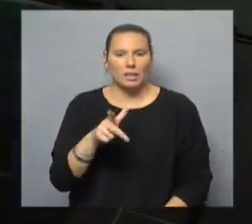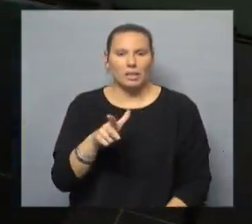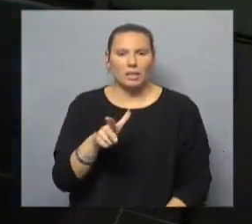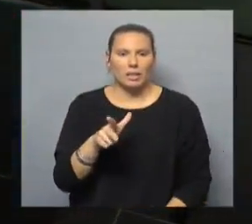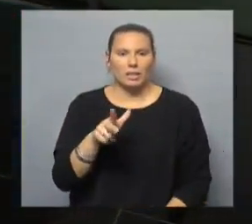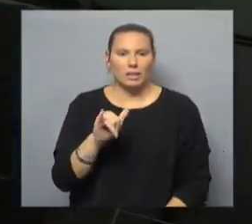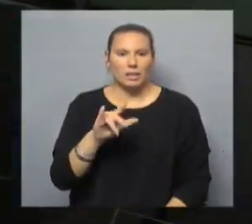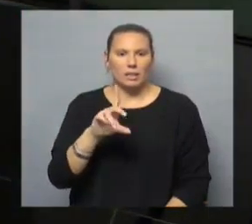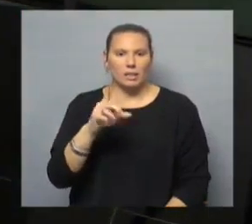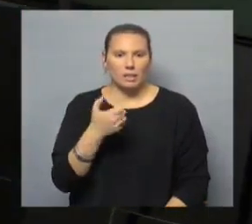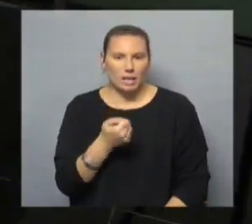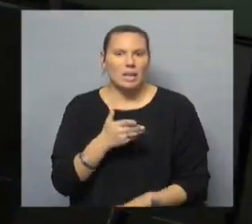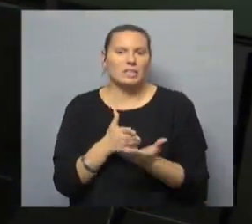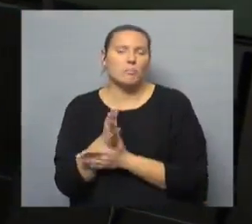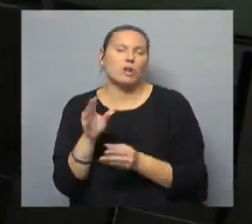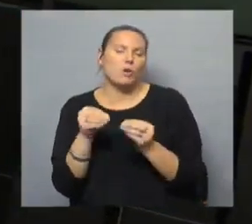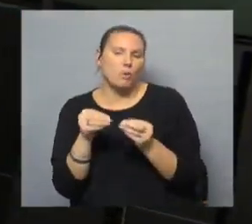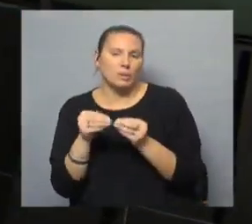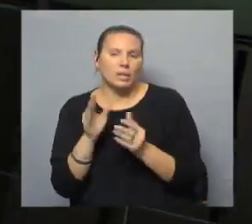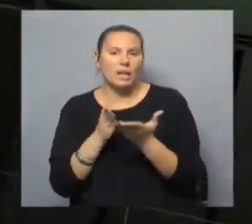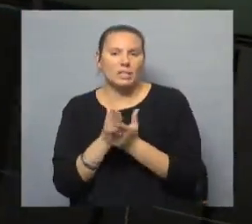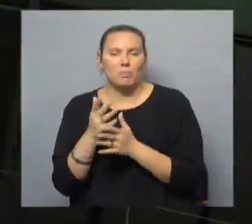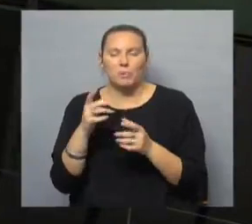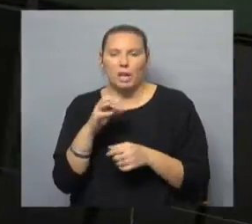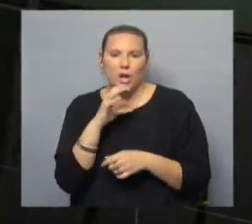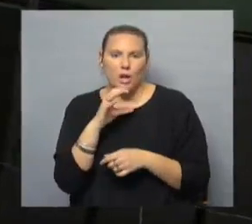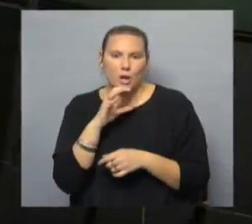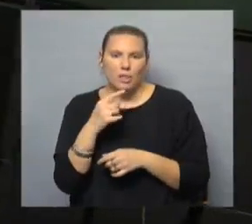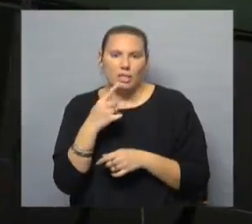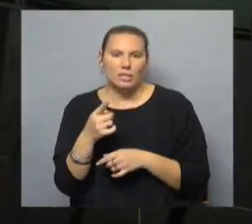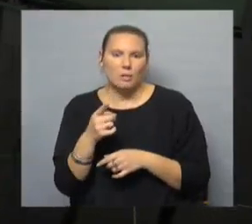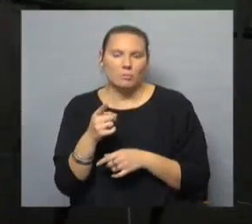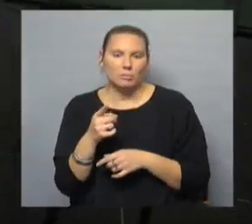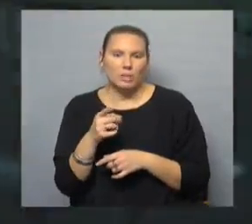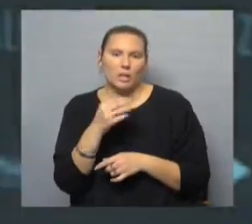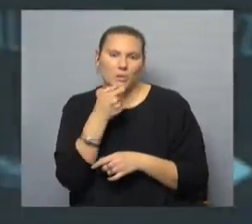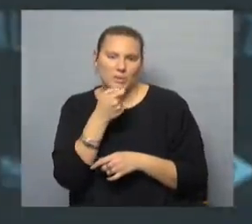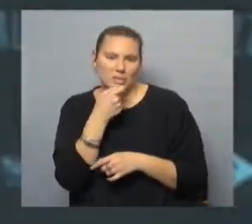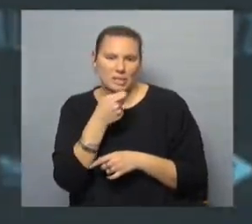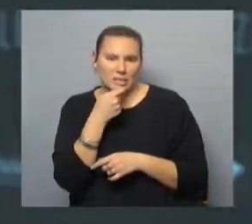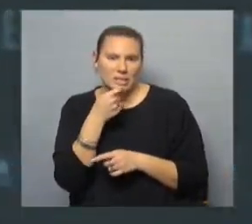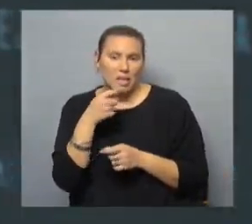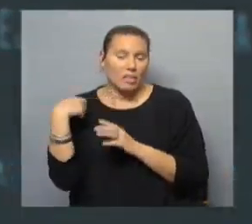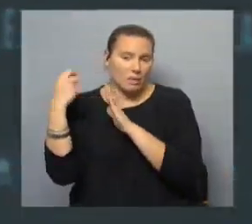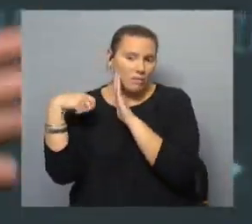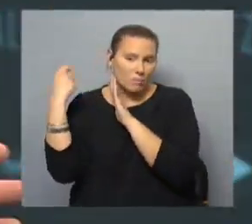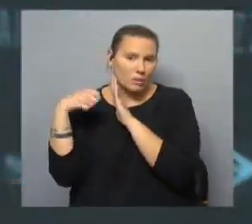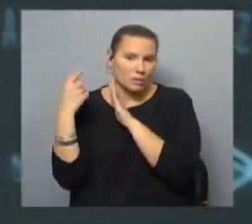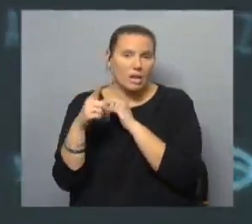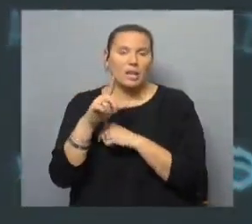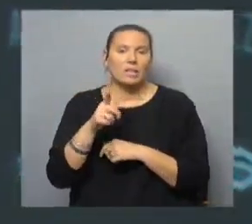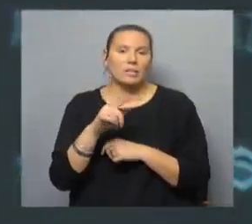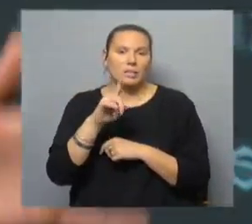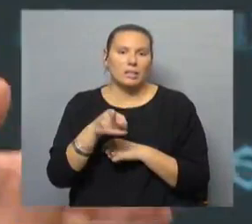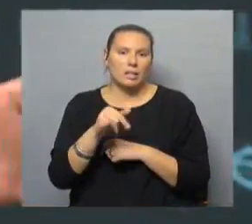con Carlita, sí, siempre sí. Jorobábamos cuando sí, ella bueno. Estaba era rodando. Era un chiste de rodaje también. Era un chiste de rodaje. En vez de yo soy Gilda, decía